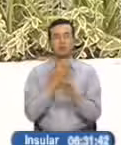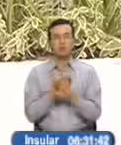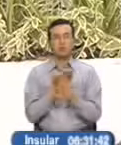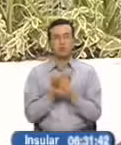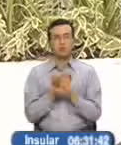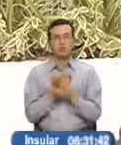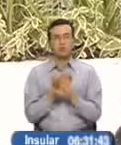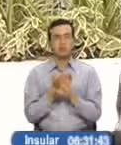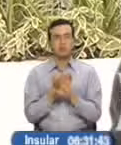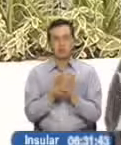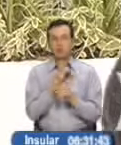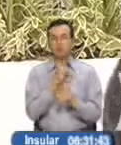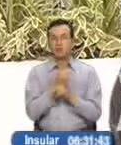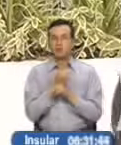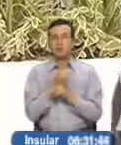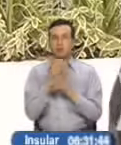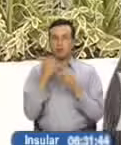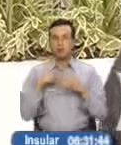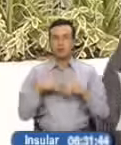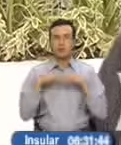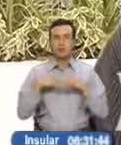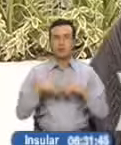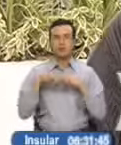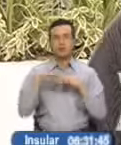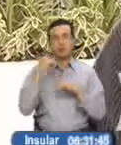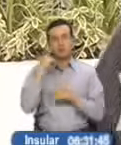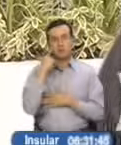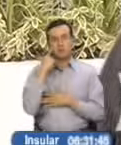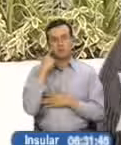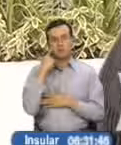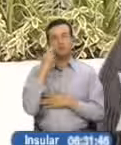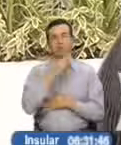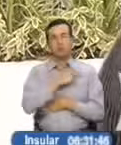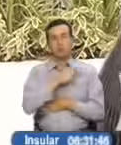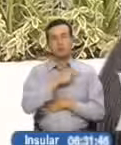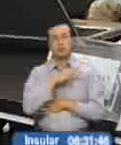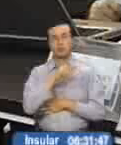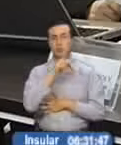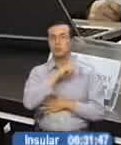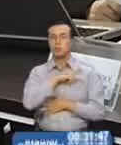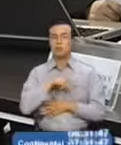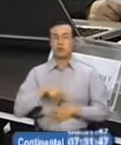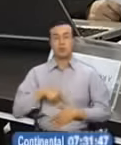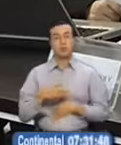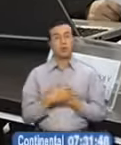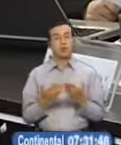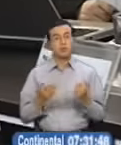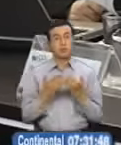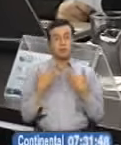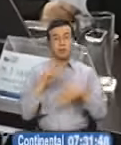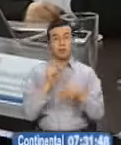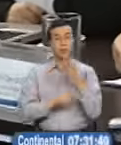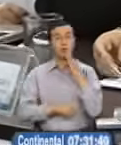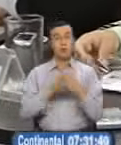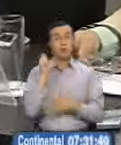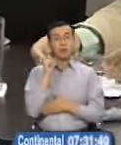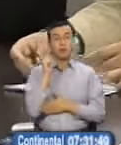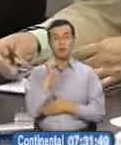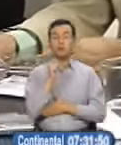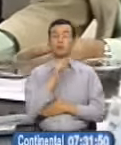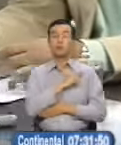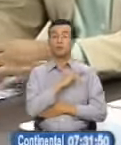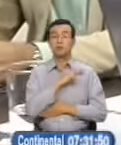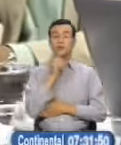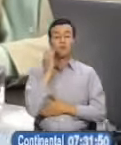que justamente busca profundizar los mecanismos de regulación para las universidades particulares. De llegarse a aprobar esta normativa, las